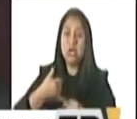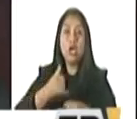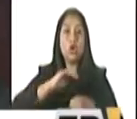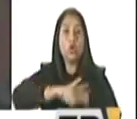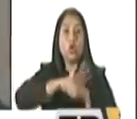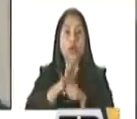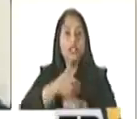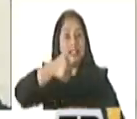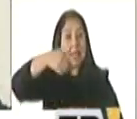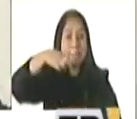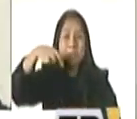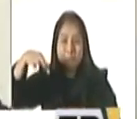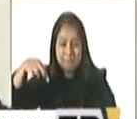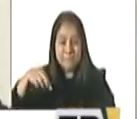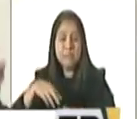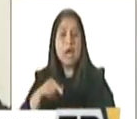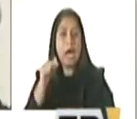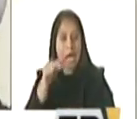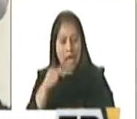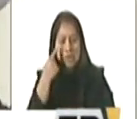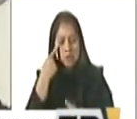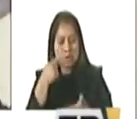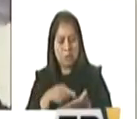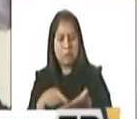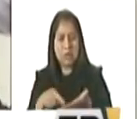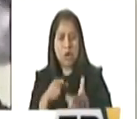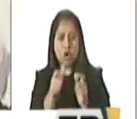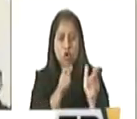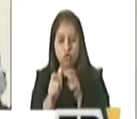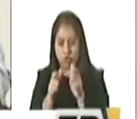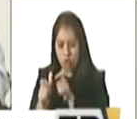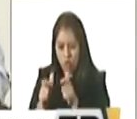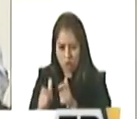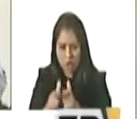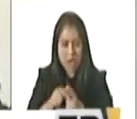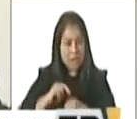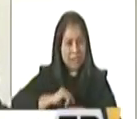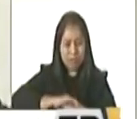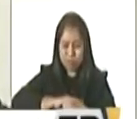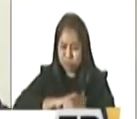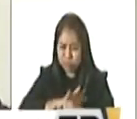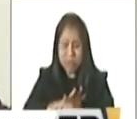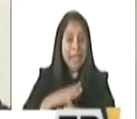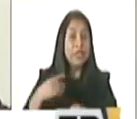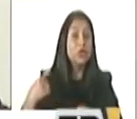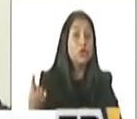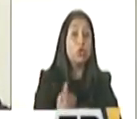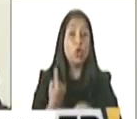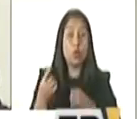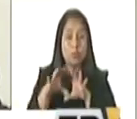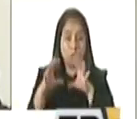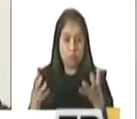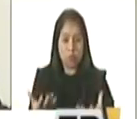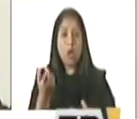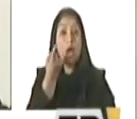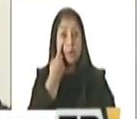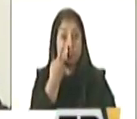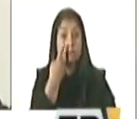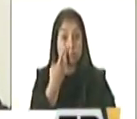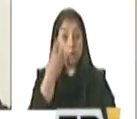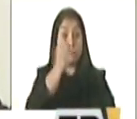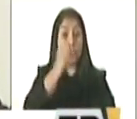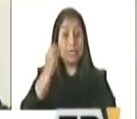App, en donde se lleva el control de los casos en todo el mundo, se van a dar cuenta que el porcentaje de recuperados